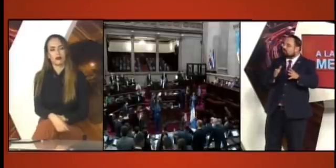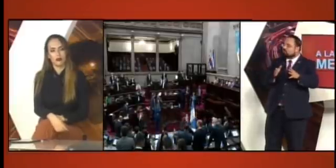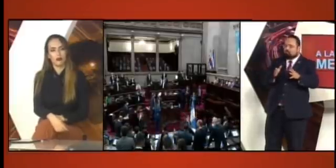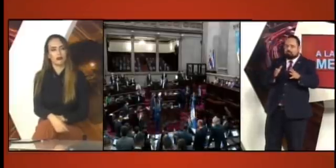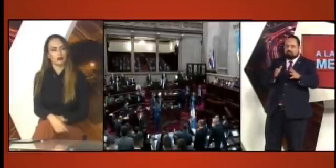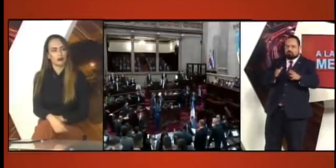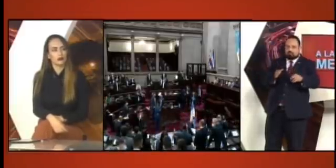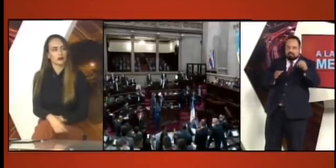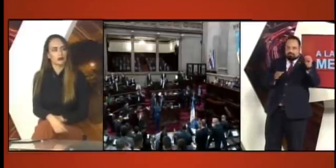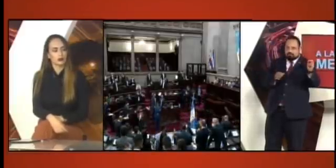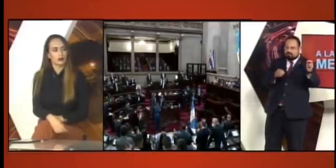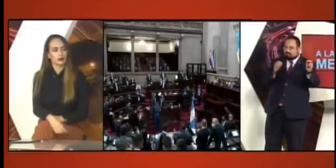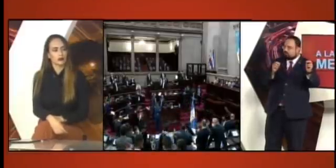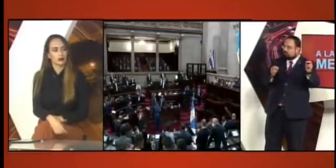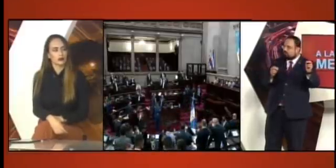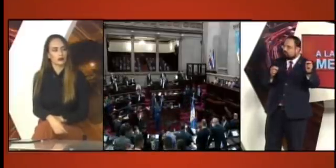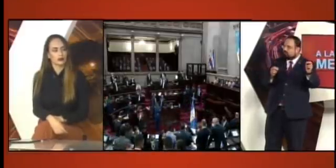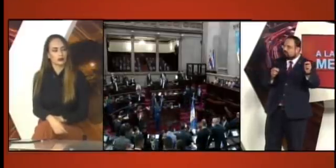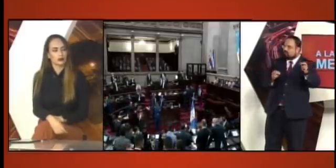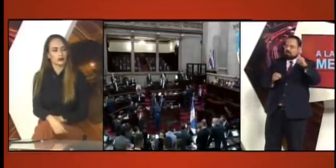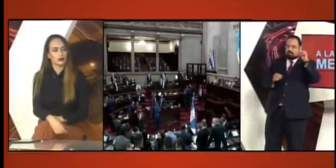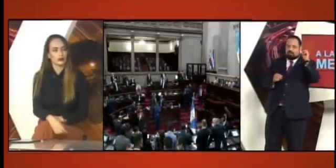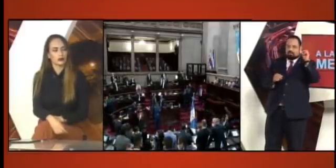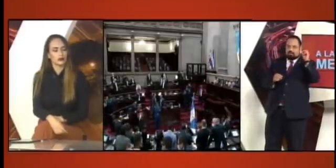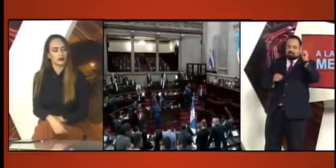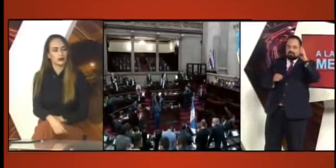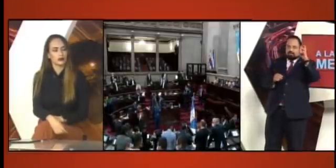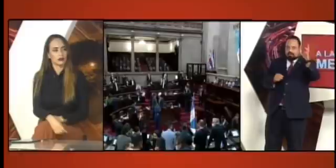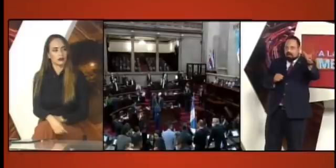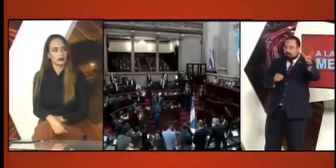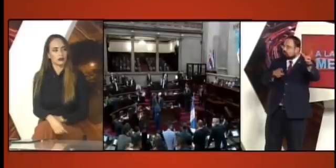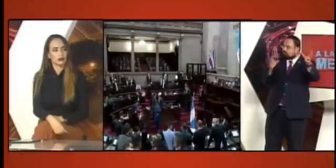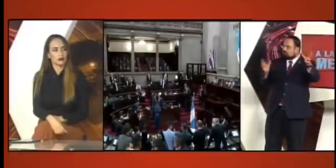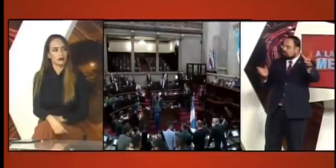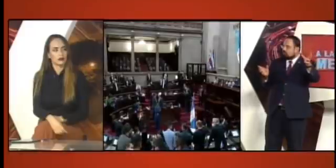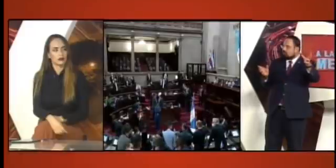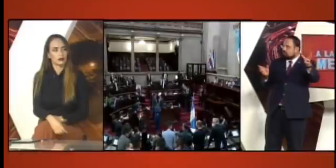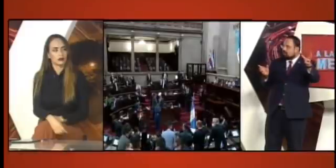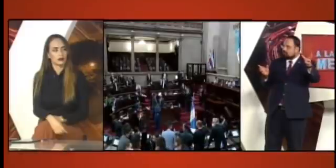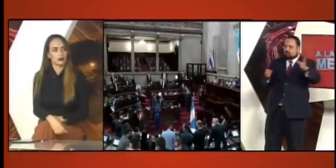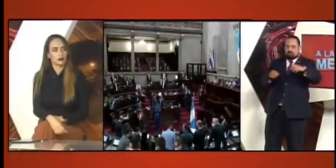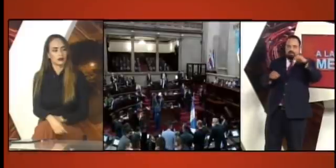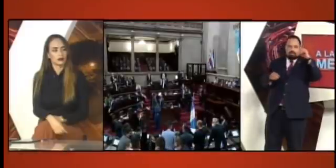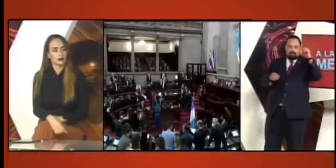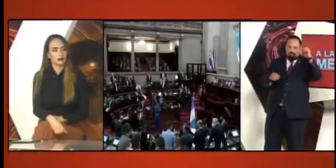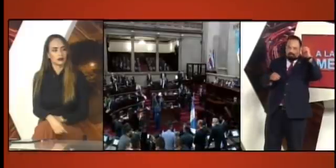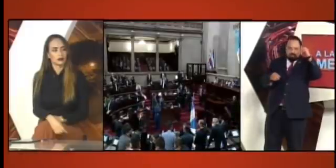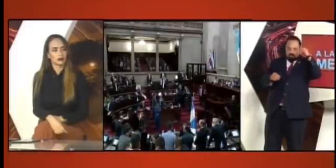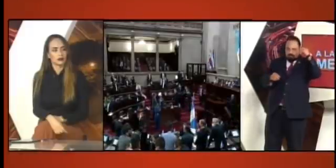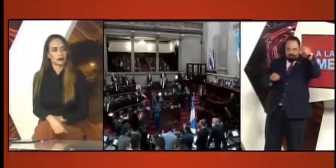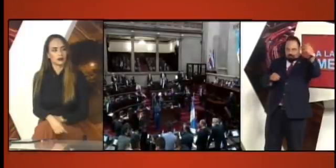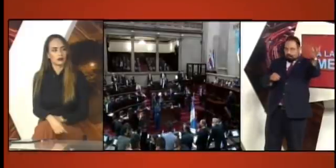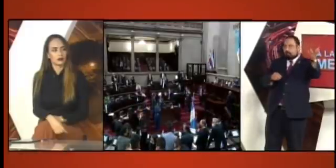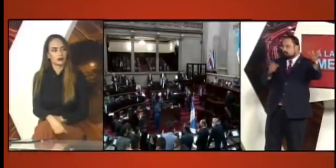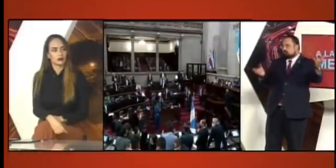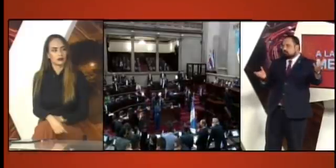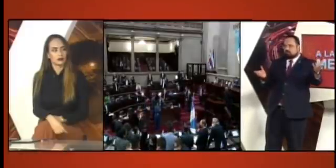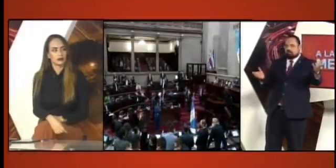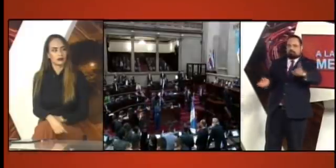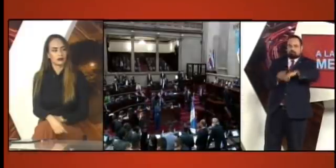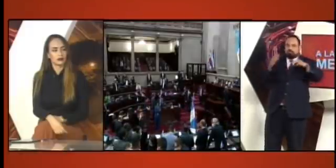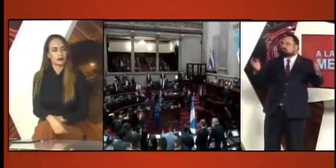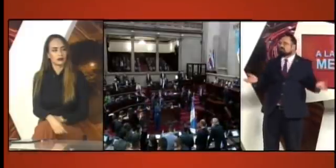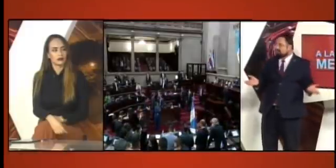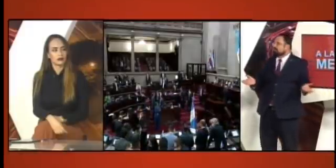entender estos procesos que de fáciles se tornan difíciles que de claro se tornan complicados y que de claro se